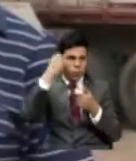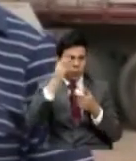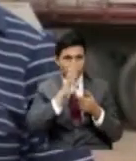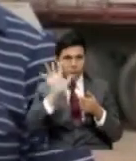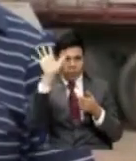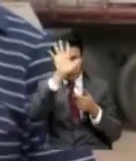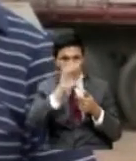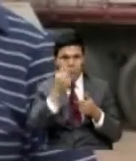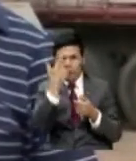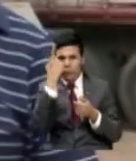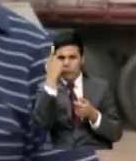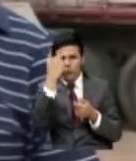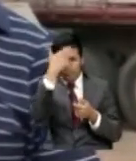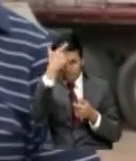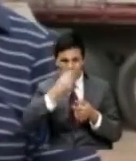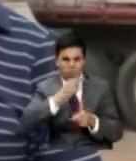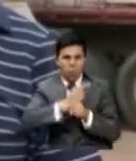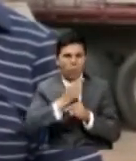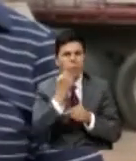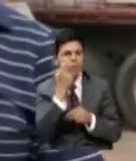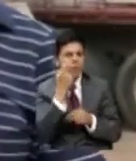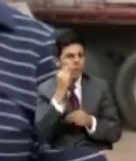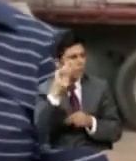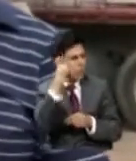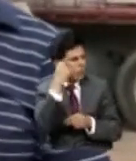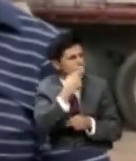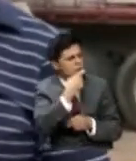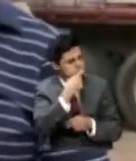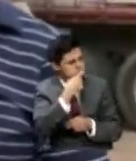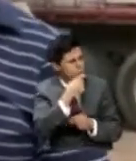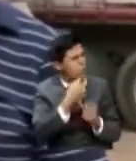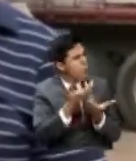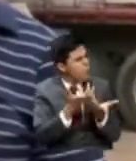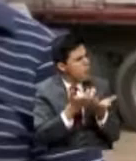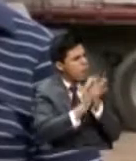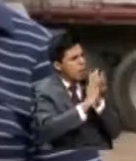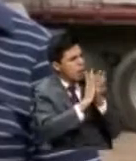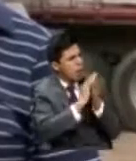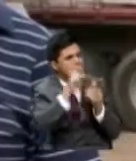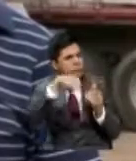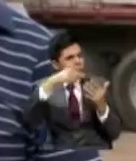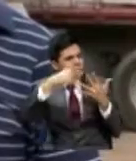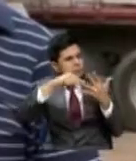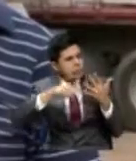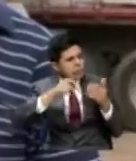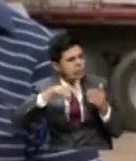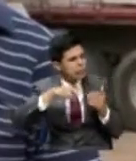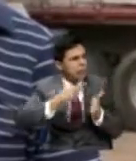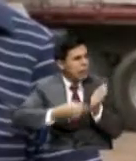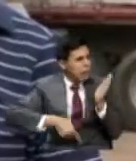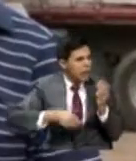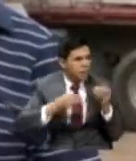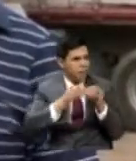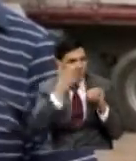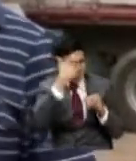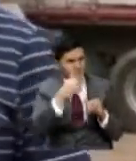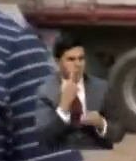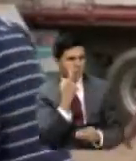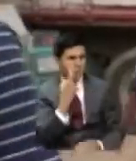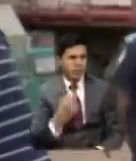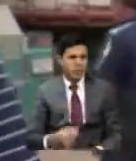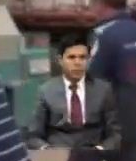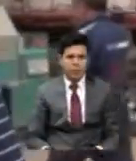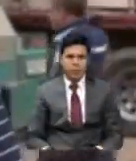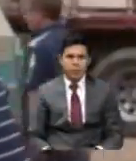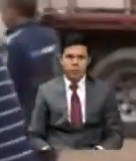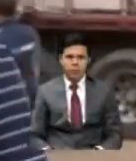los han cumplido. Señor Pedro, bienvenido a Oriente Noticias y háblenos sobre esas necesidades de los camioneros y que no se los han cumplido.